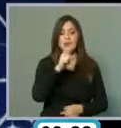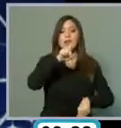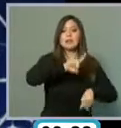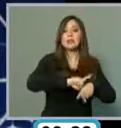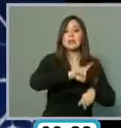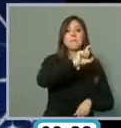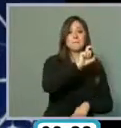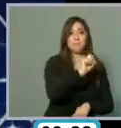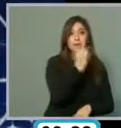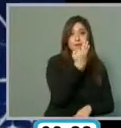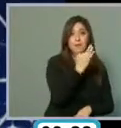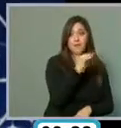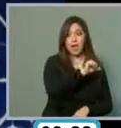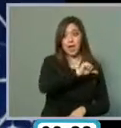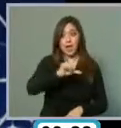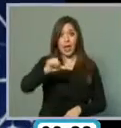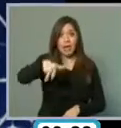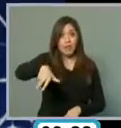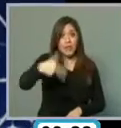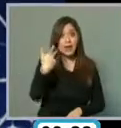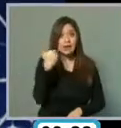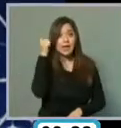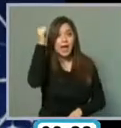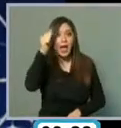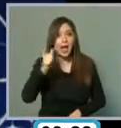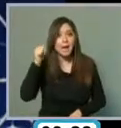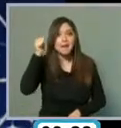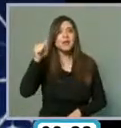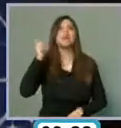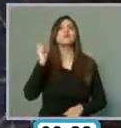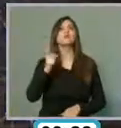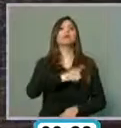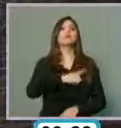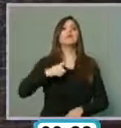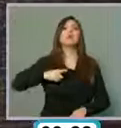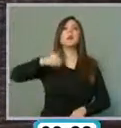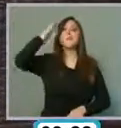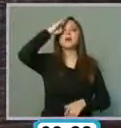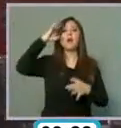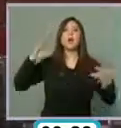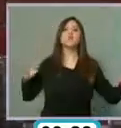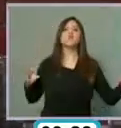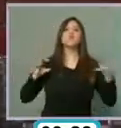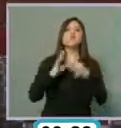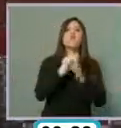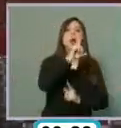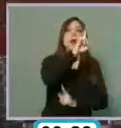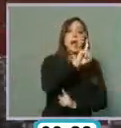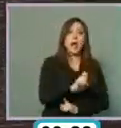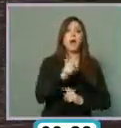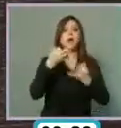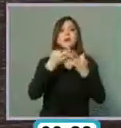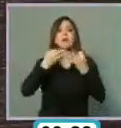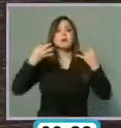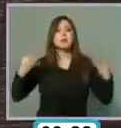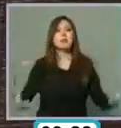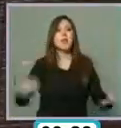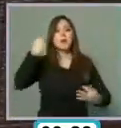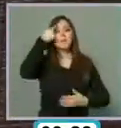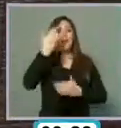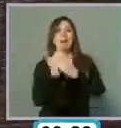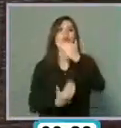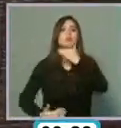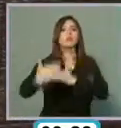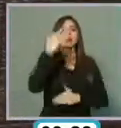abril es su mejor momento para poner esa agua y esa tierra próspera. Qué belleza. La verdad es que está Son maravilloso,